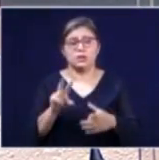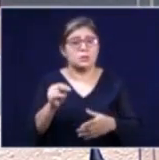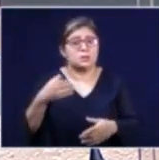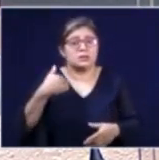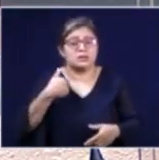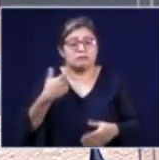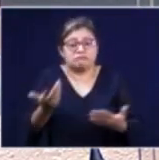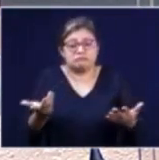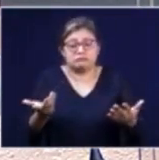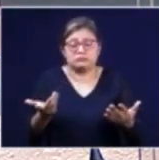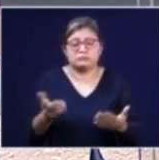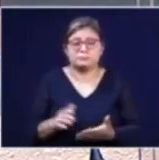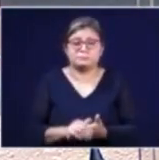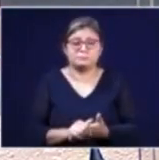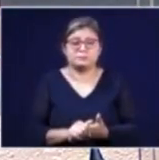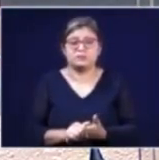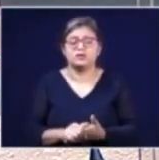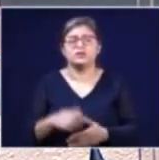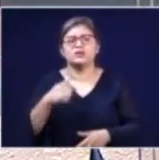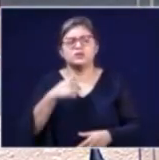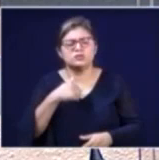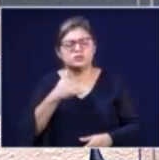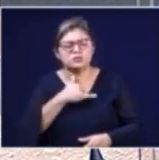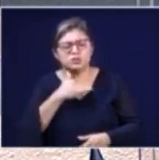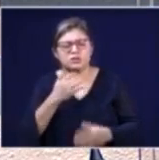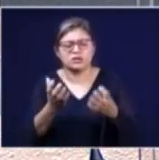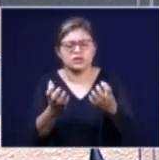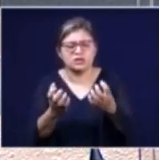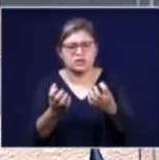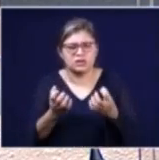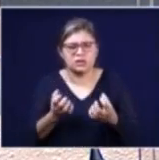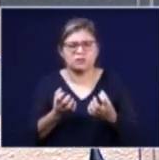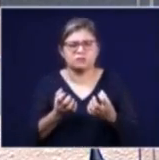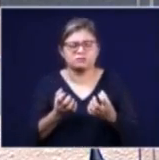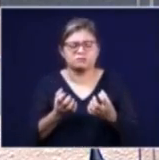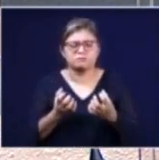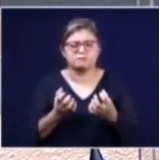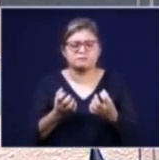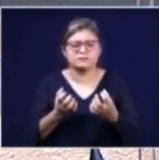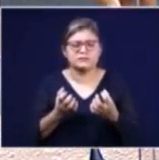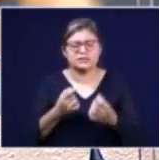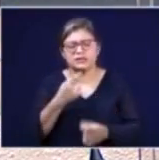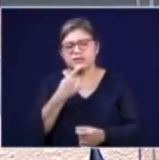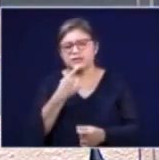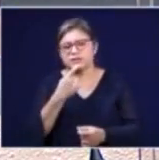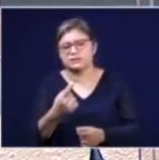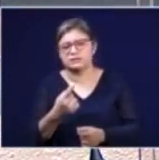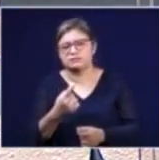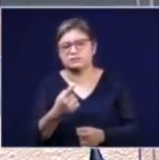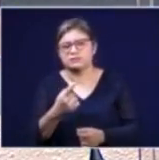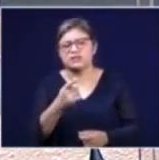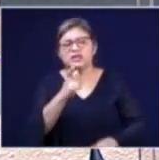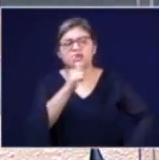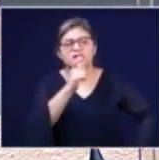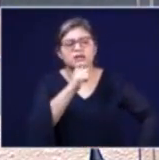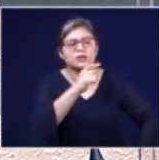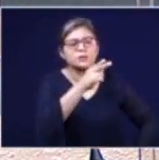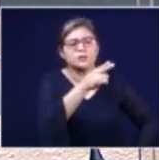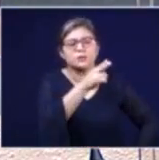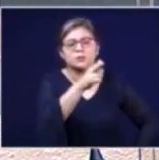está ocurriendo. Pero quiero solo dejar algunas ideas. ¿Quién de ustedes vive con 80 balboas o con